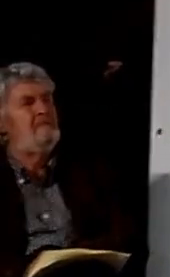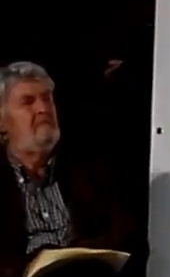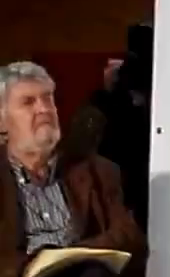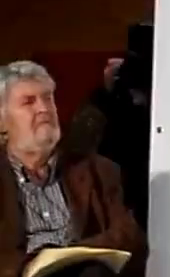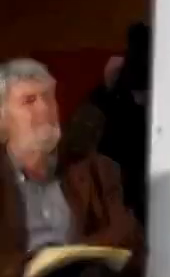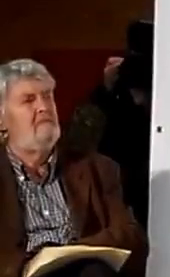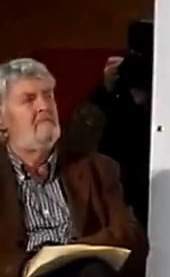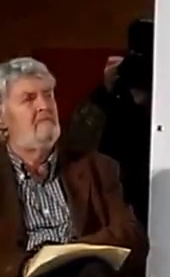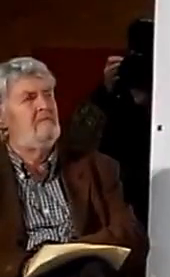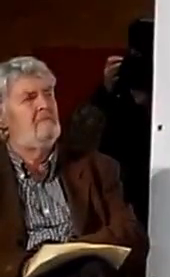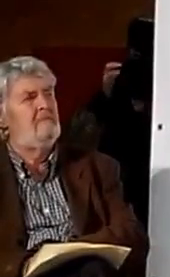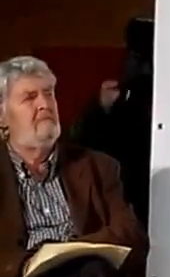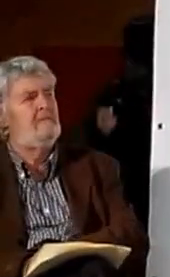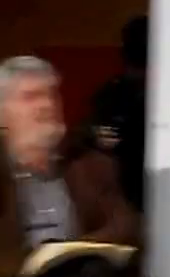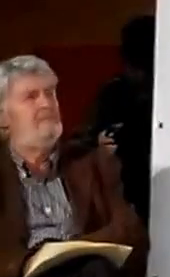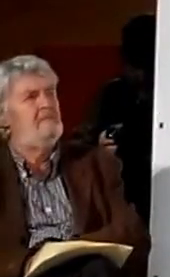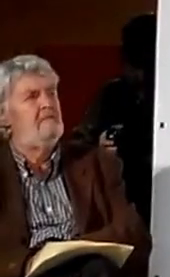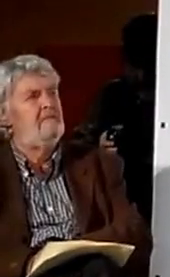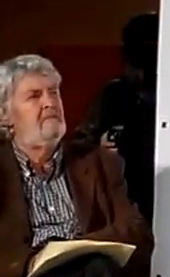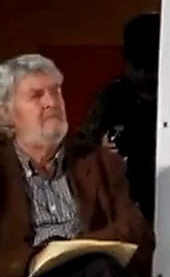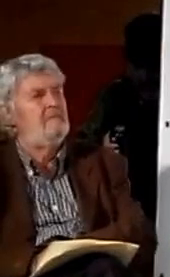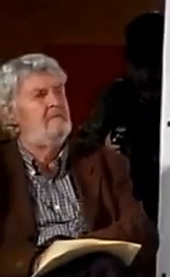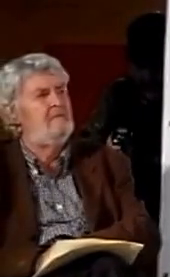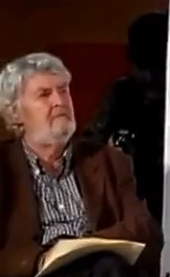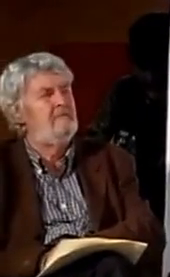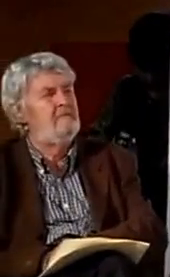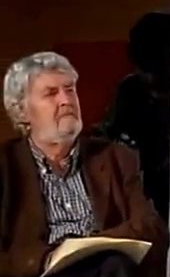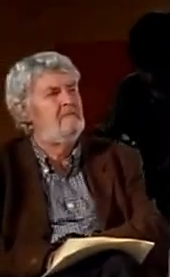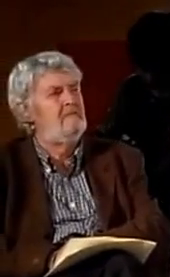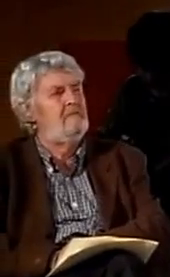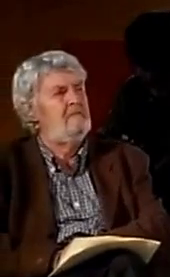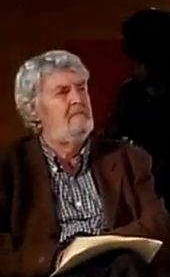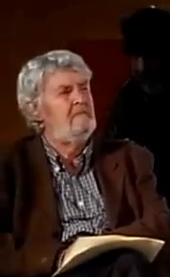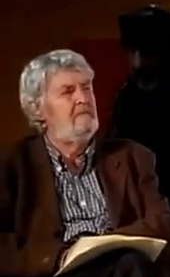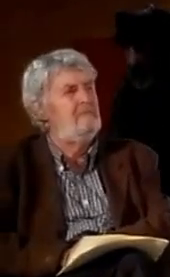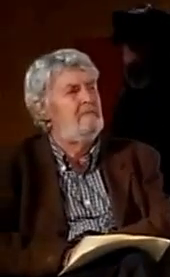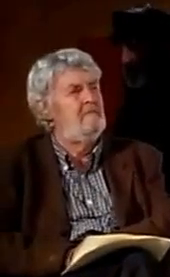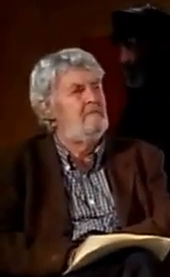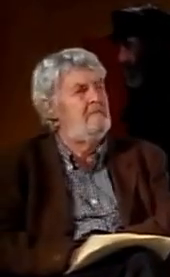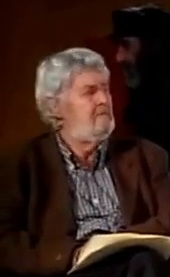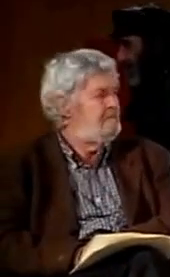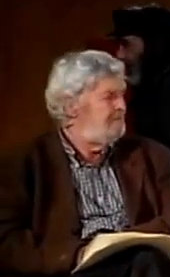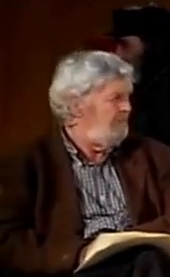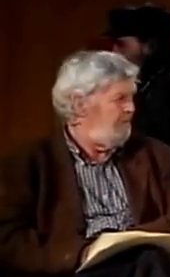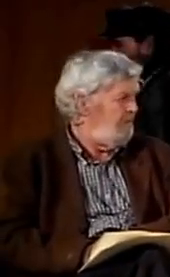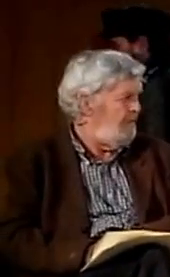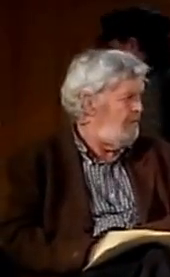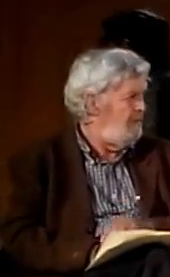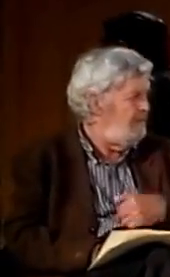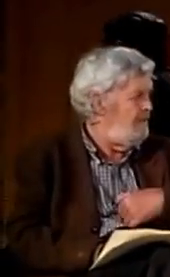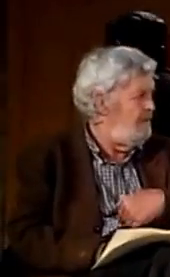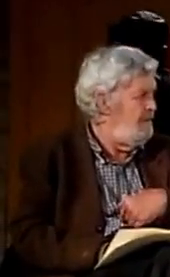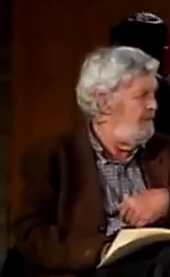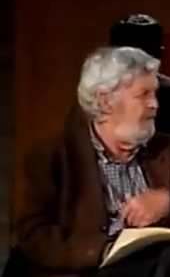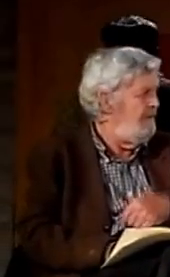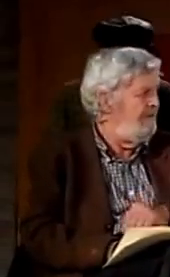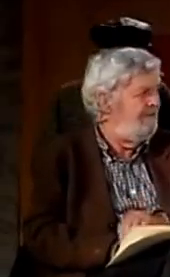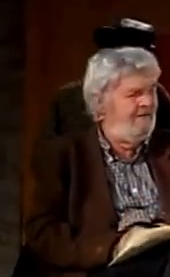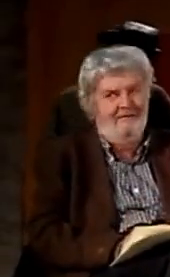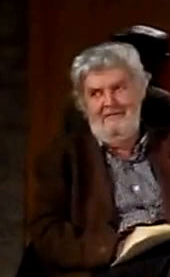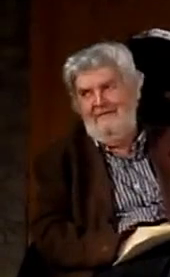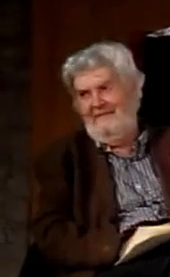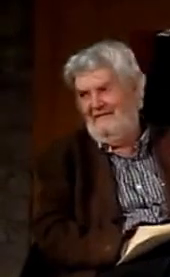o pianista Xosé Manuel Beiras nesta comparecencia ante todos vos. Votade